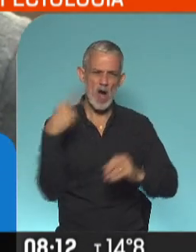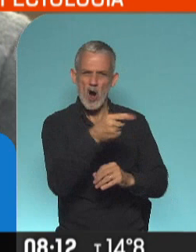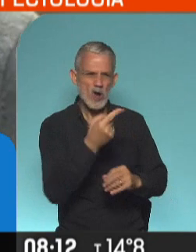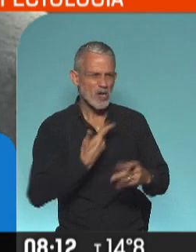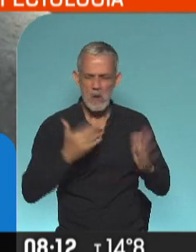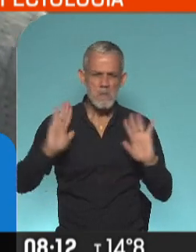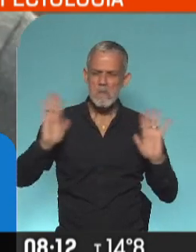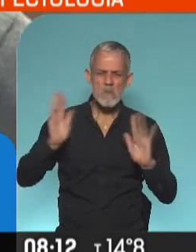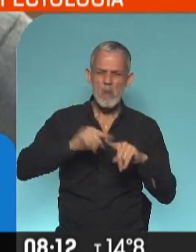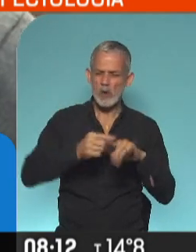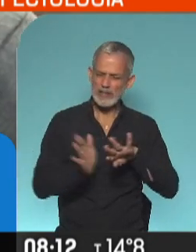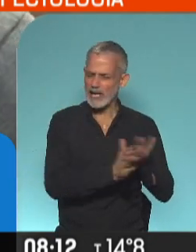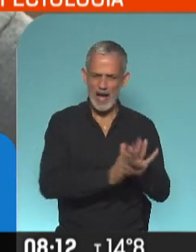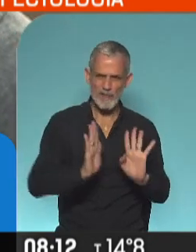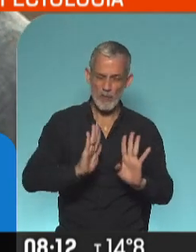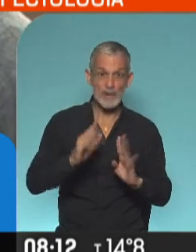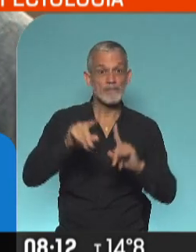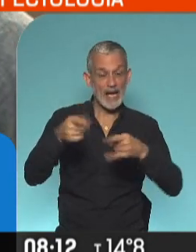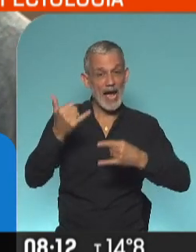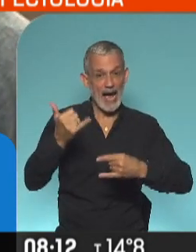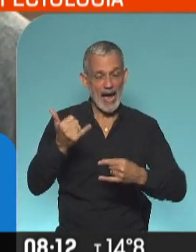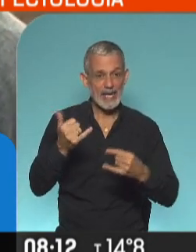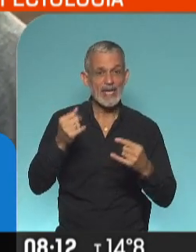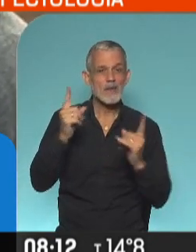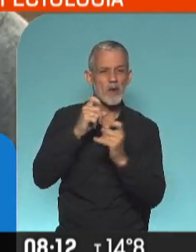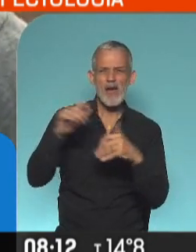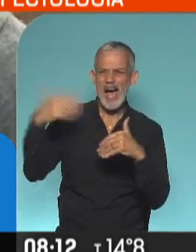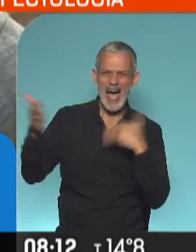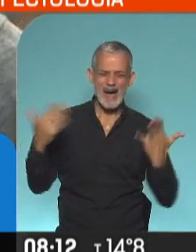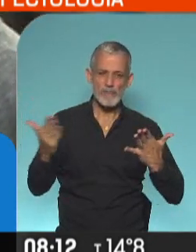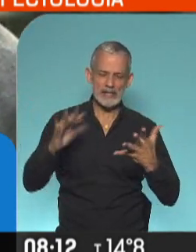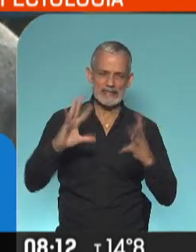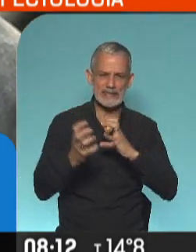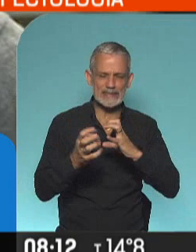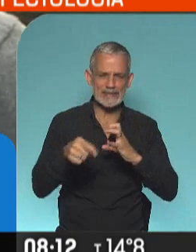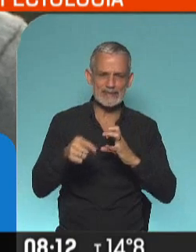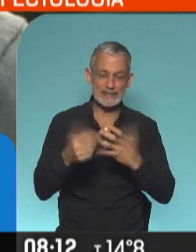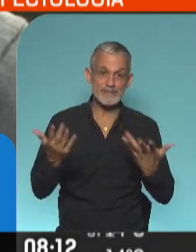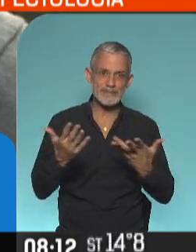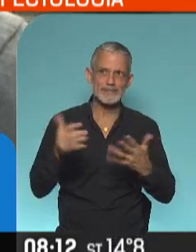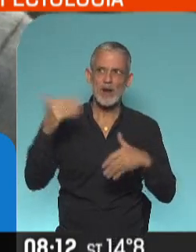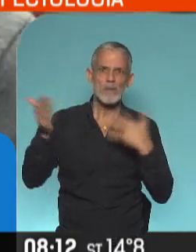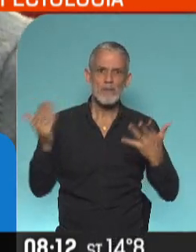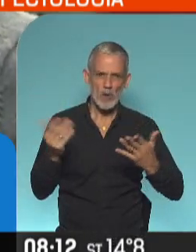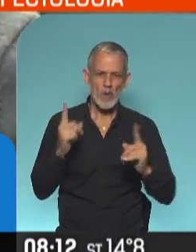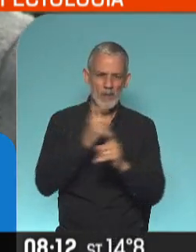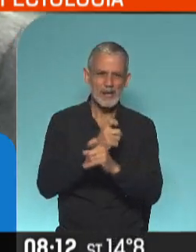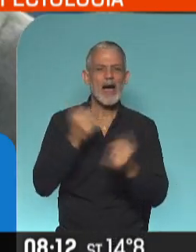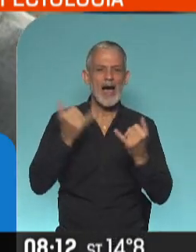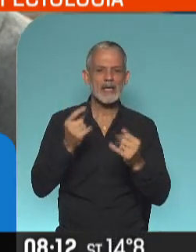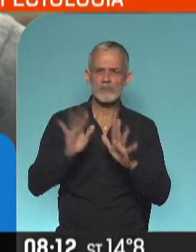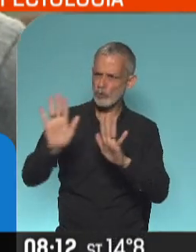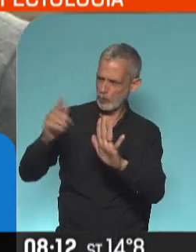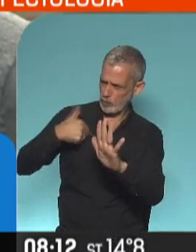antioficialismo, pero también viendo de que hay cuestiones externas que afectan muchísimo esto, y en esas cuestiones externas hay que saber quedarse y